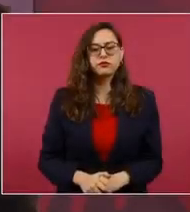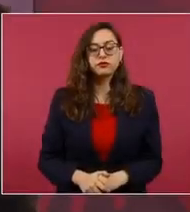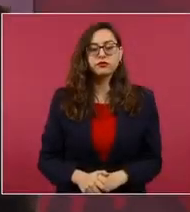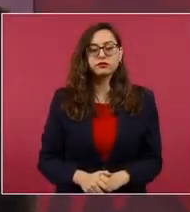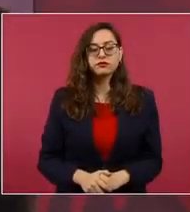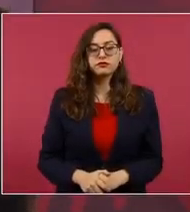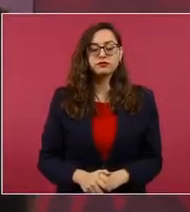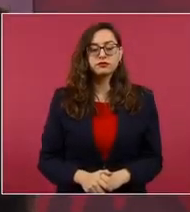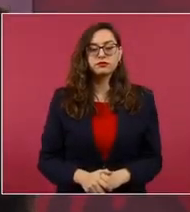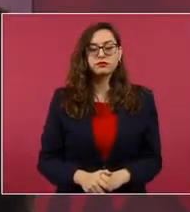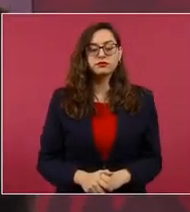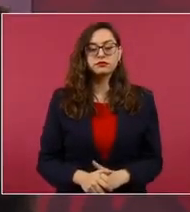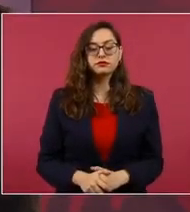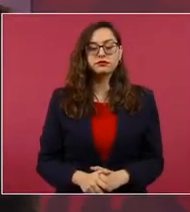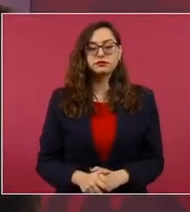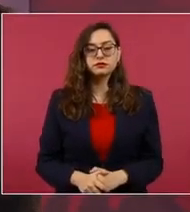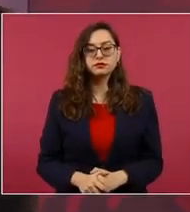Como dicen